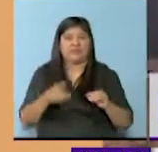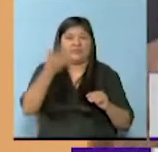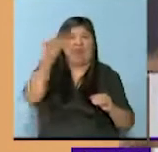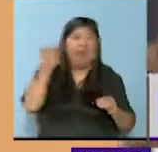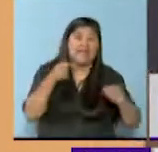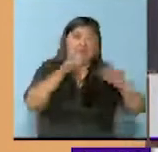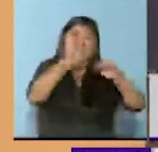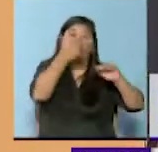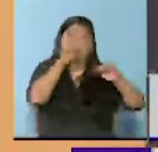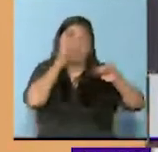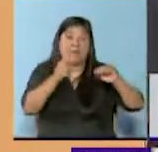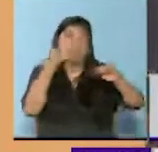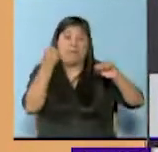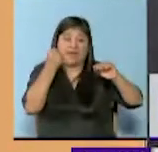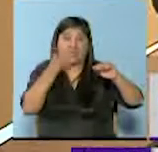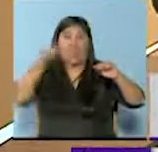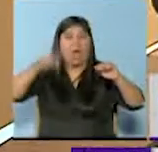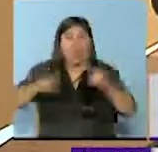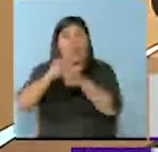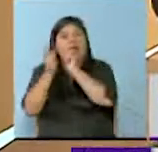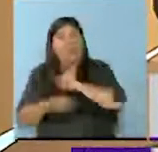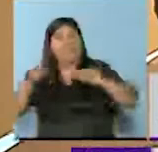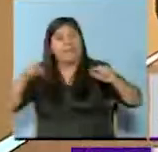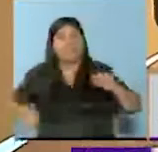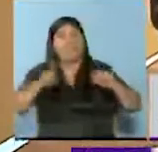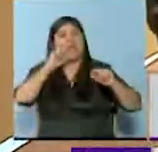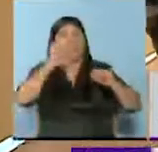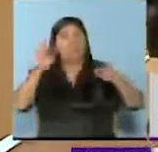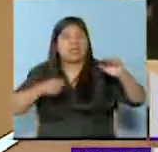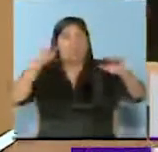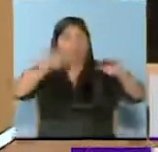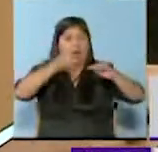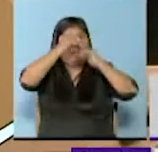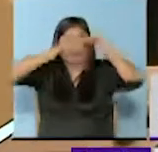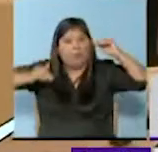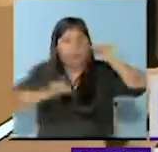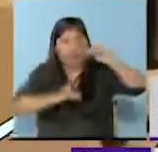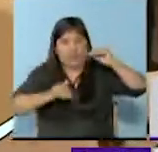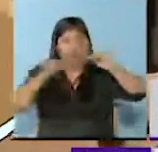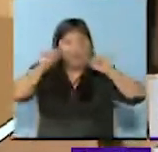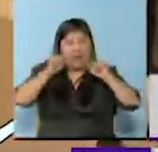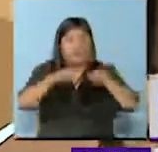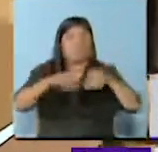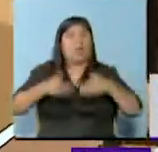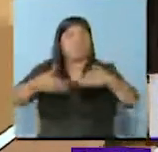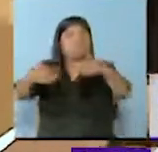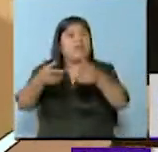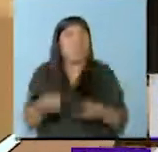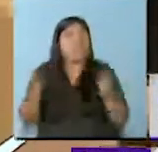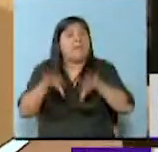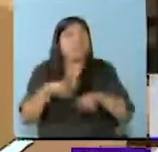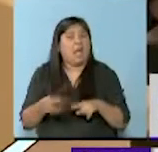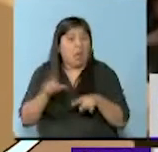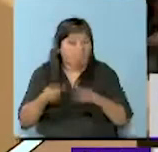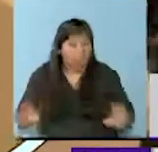1.578, y así es para todo el país, por supuesto. ¿Cuándo entra en vigencia esto? Esto es desde septiembre. Y después, a medida que el